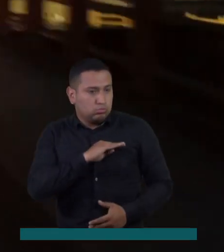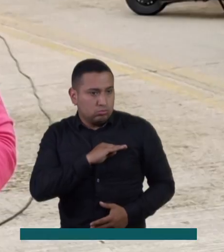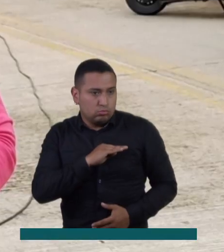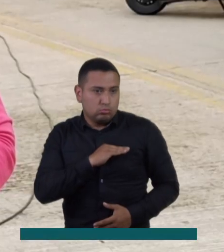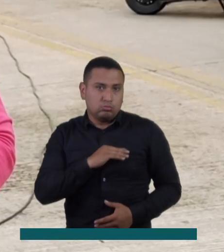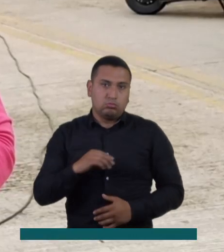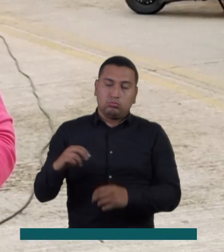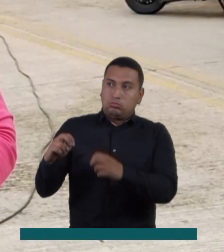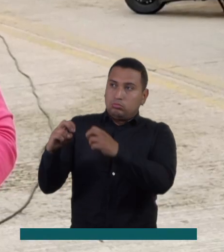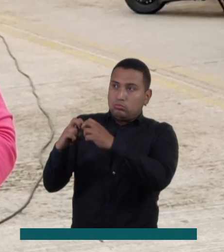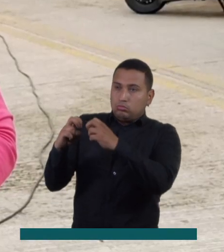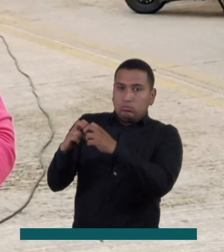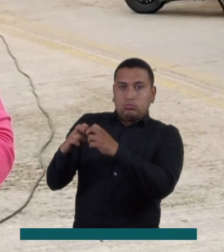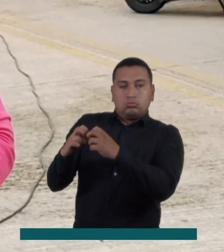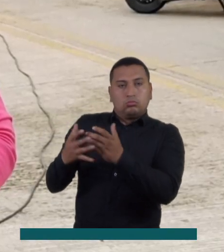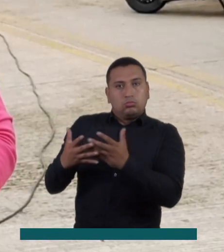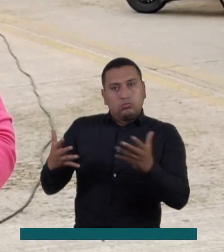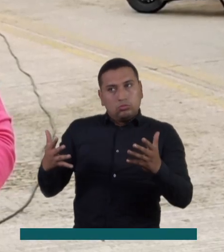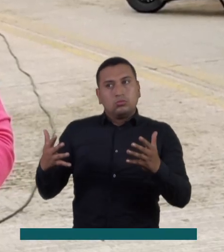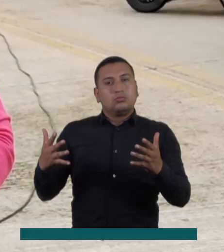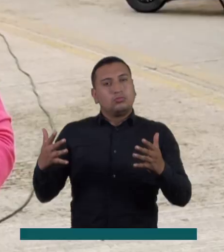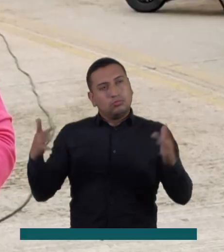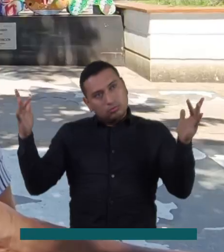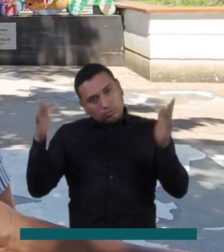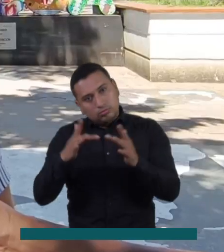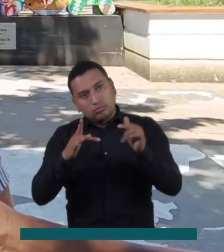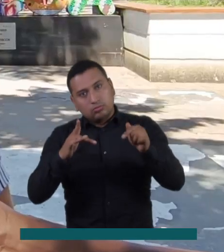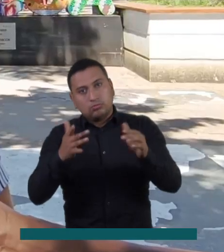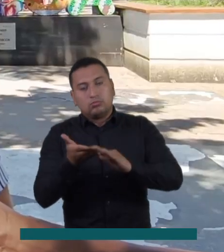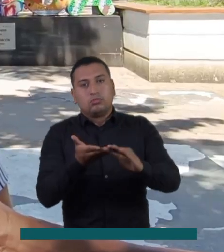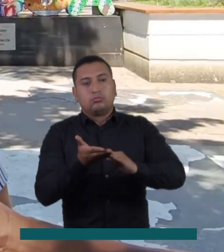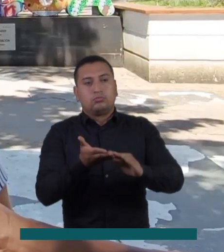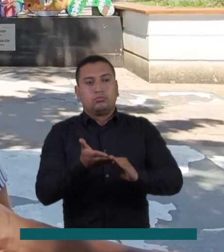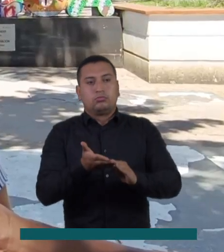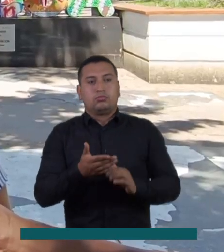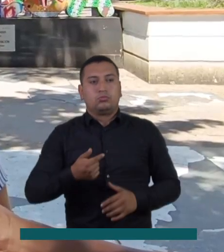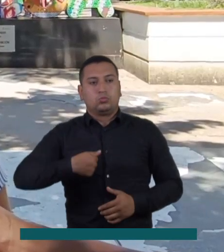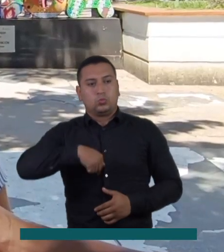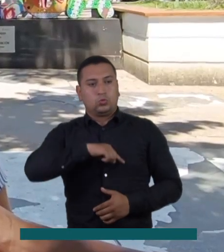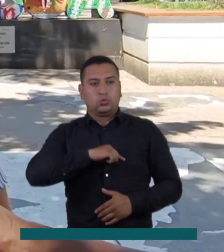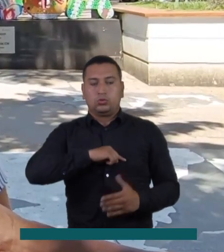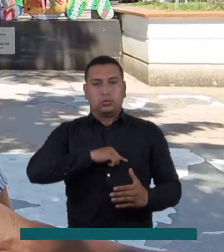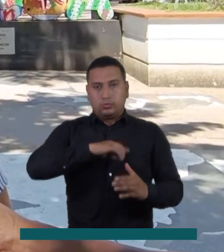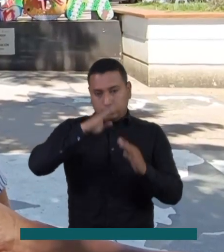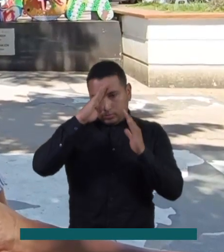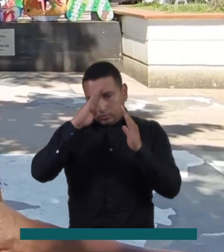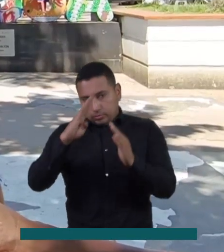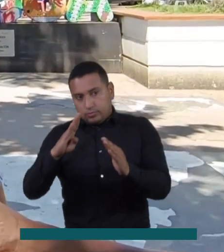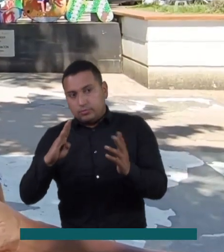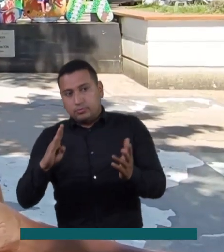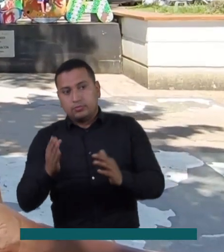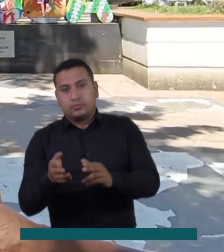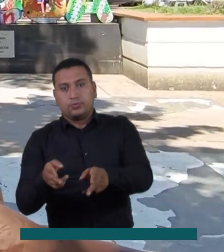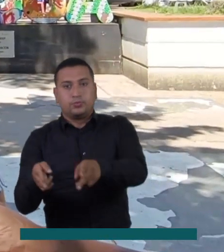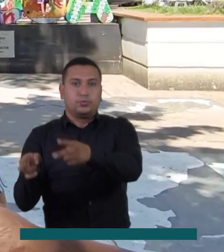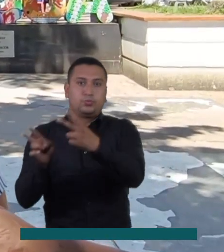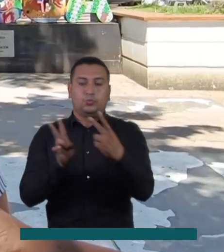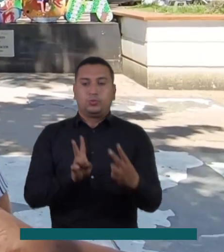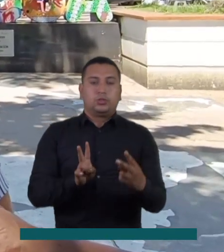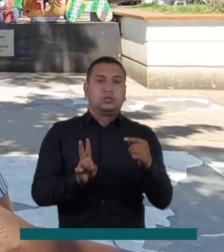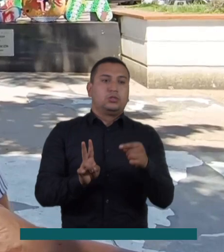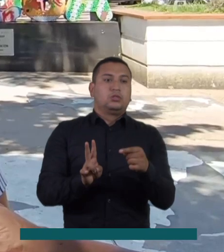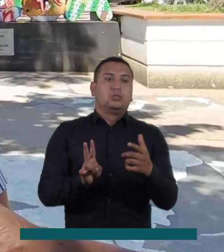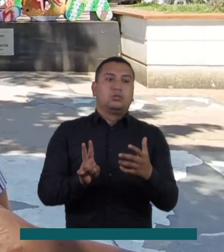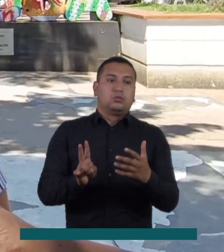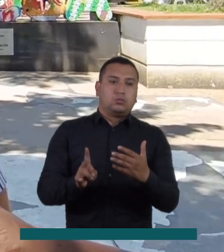la energía, colocar las luces para la iluminación. Estaremos pendientes a que el puente precisamente